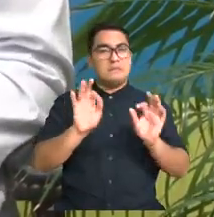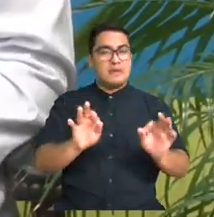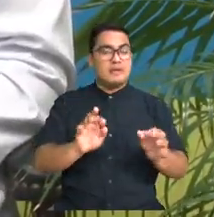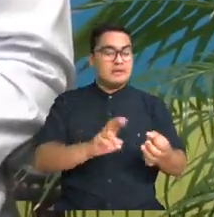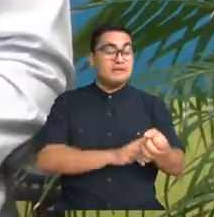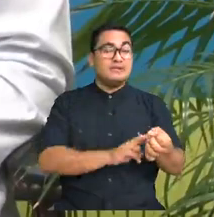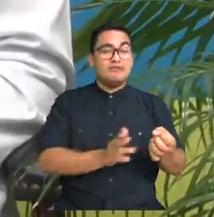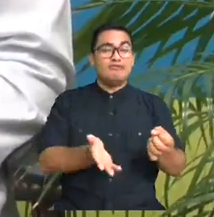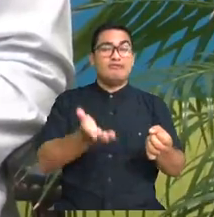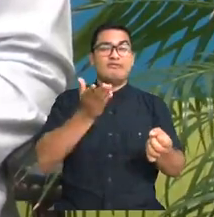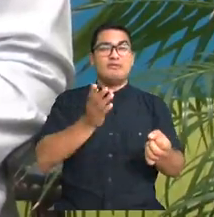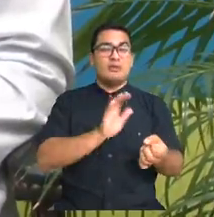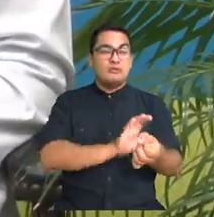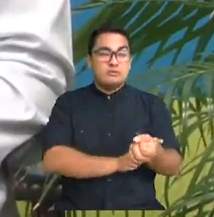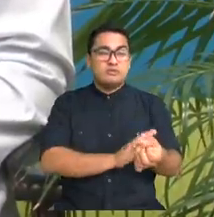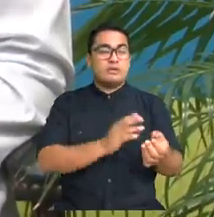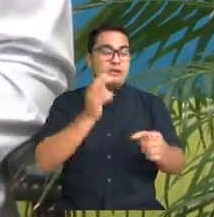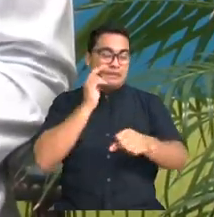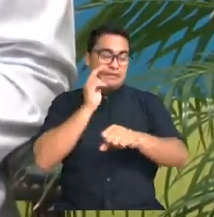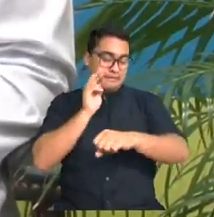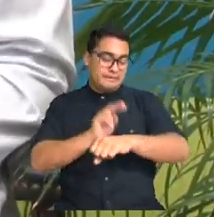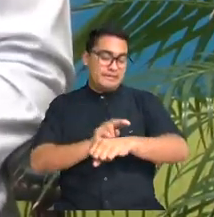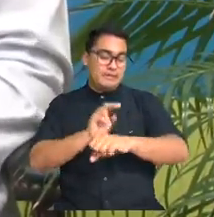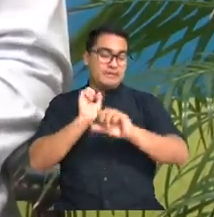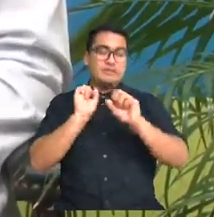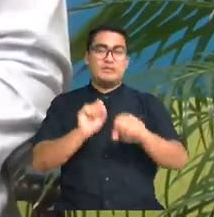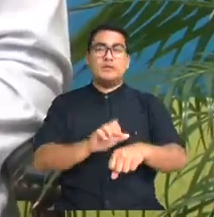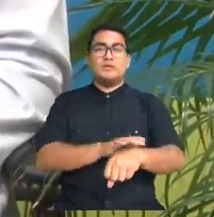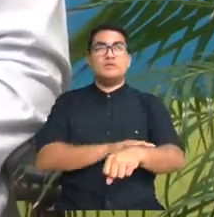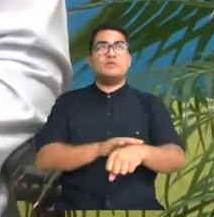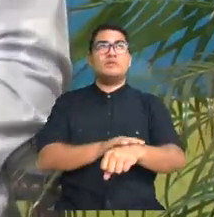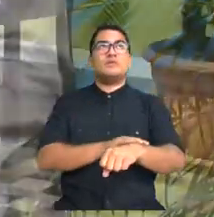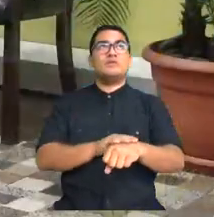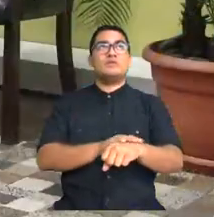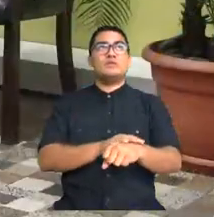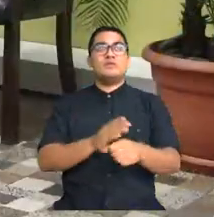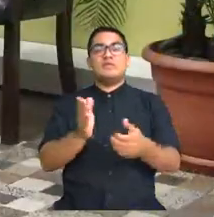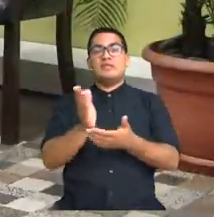alta. Entonces todo eso se puede reflejar en algunas lesiones que pueden aparecer en la piel.